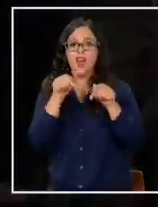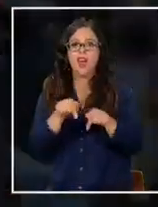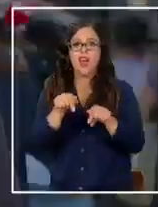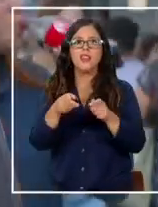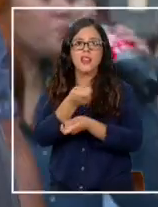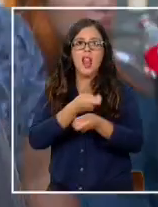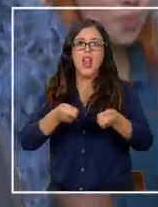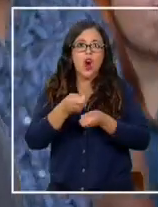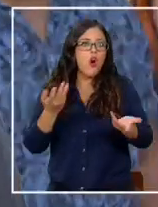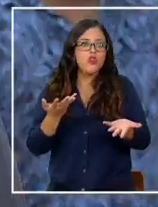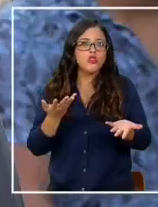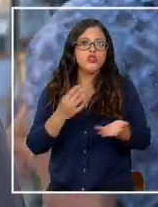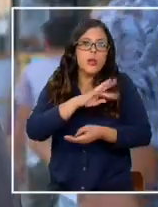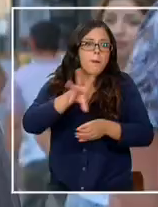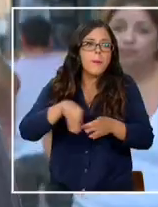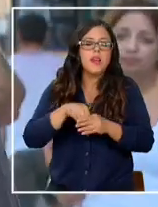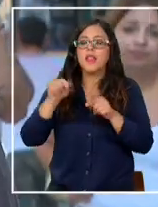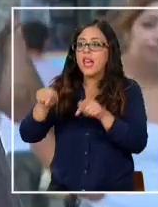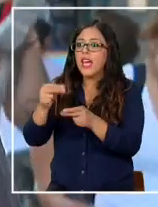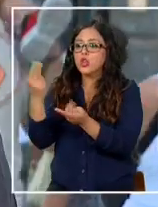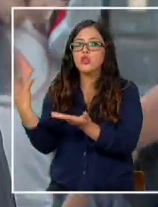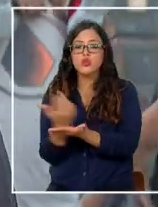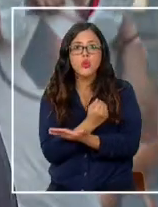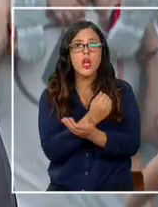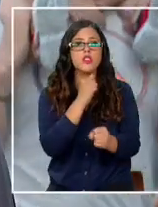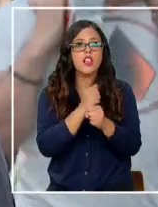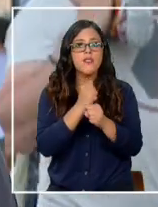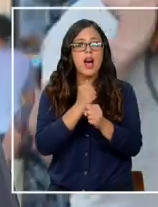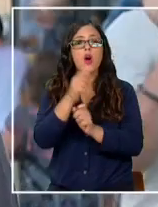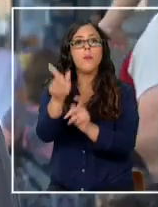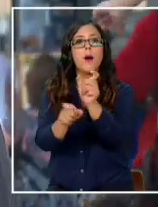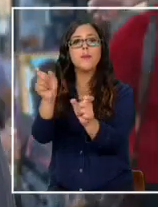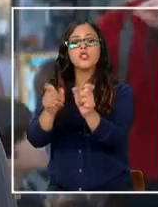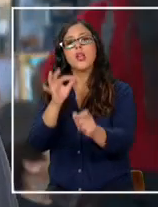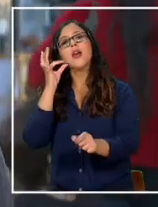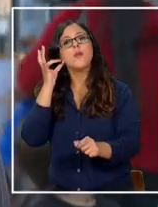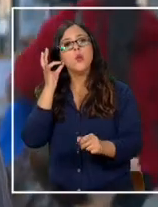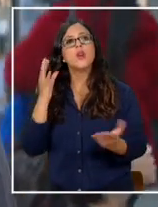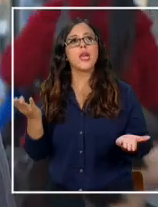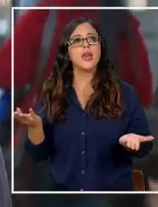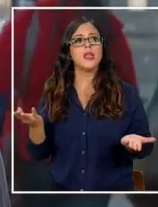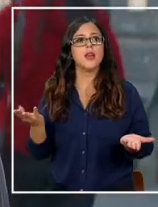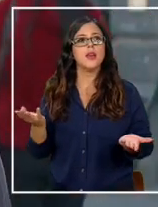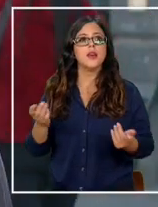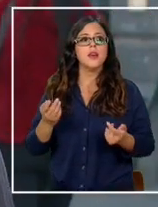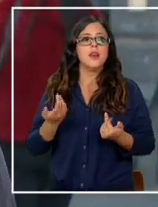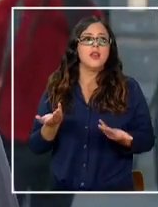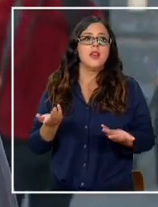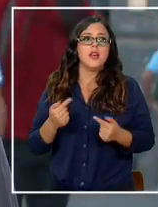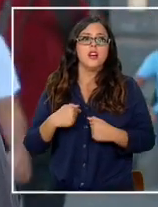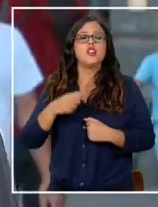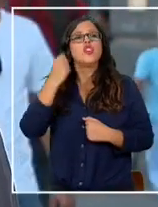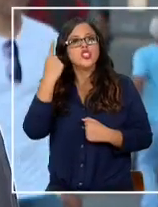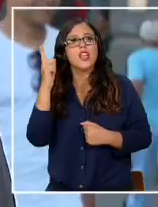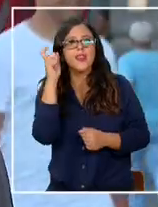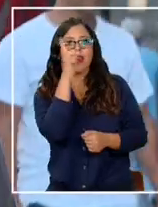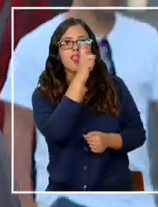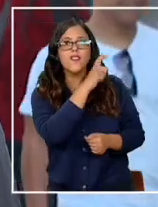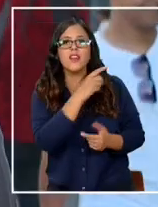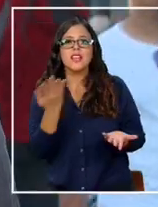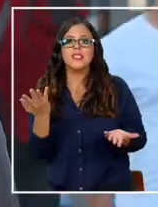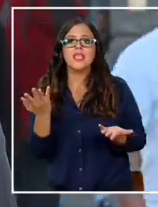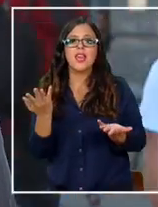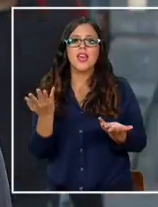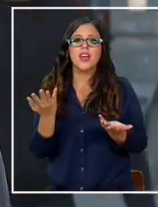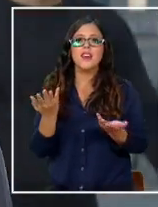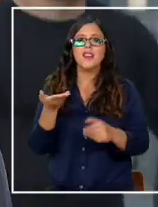negocio. Es una fuente de ingresos para esas mujeres que, bueno, o sea, siendo extranjero acá, yo sé que eran difíciles como conseguir